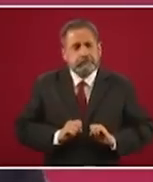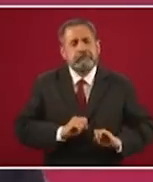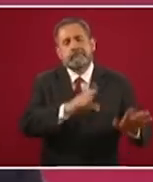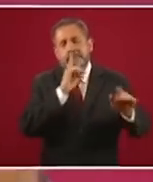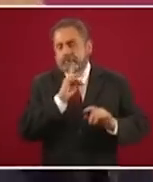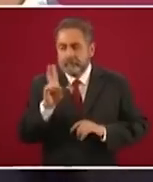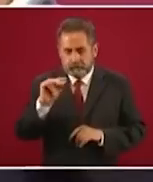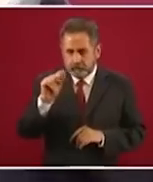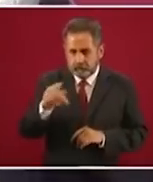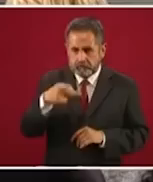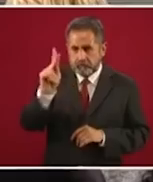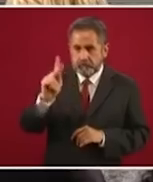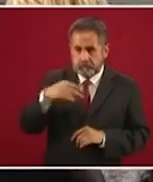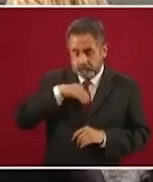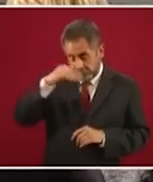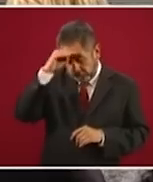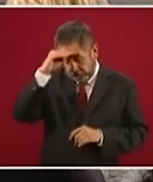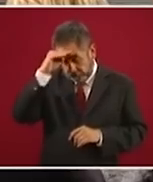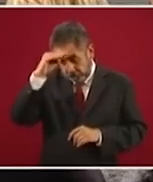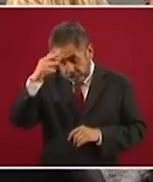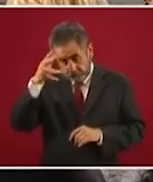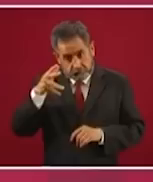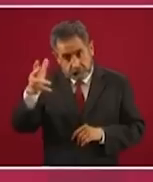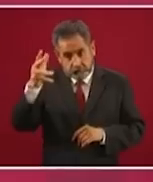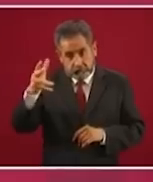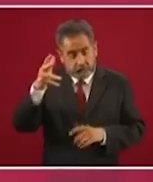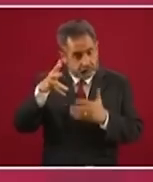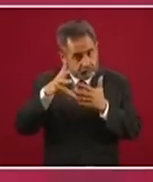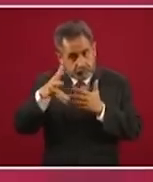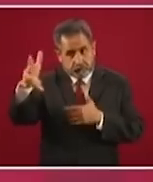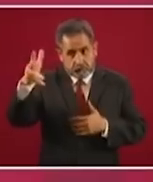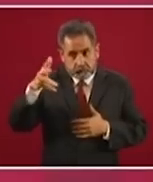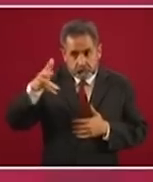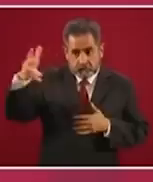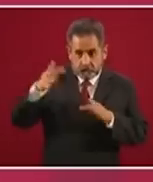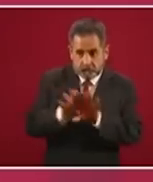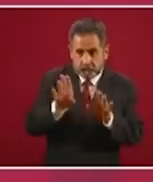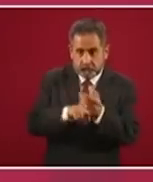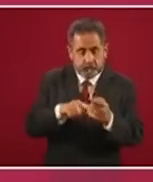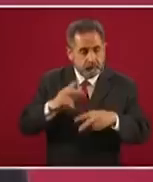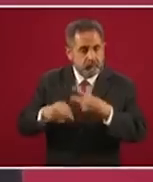nadie, pero lo que estamos pensando es hacia adelante cómo